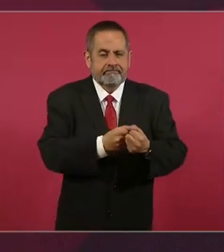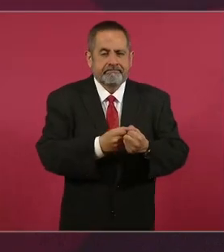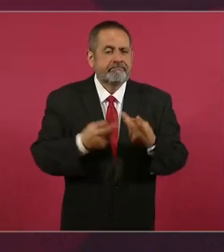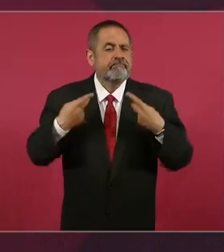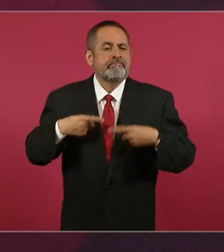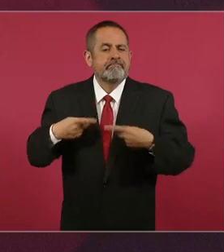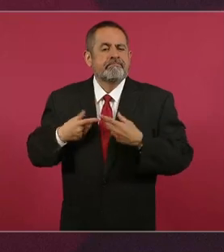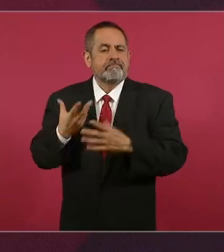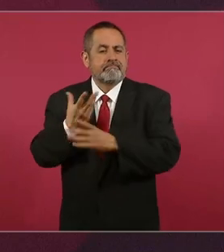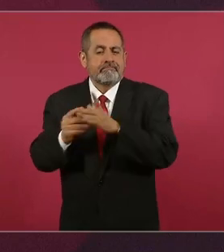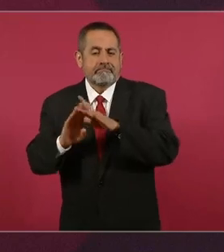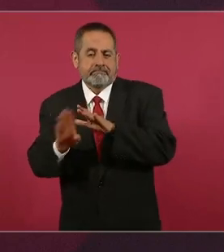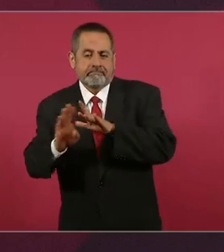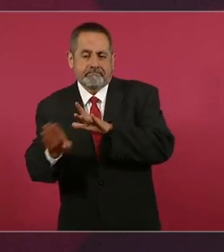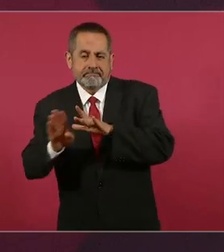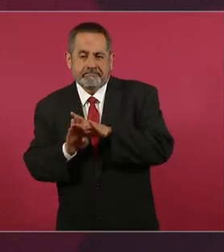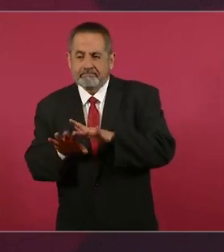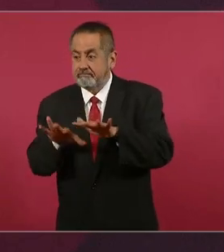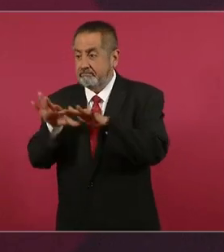migrantes.